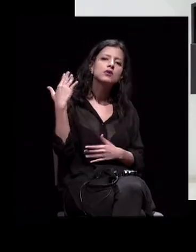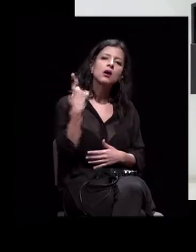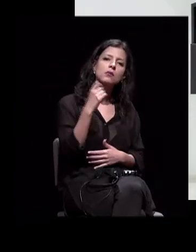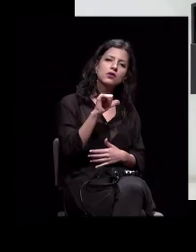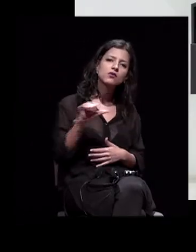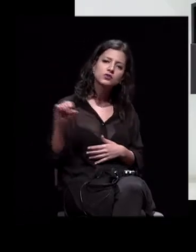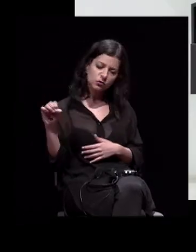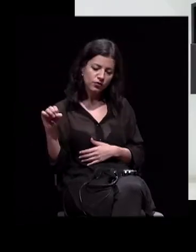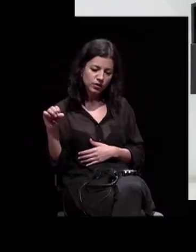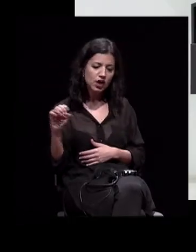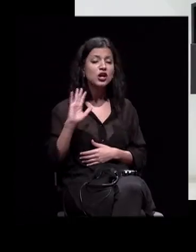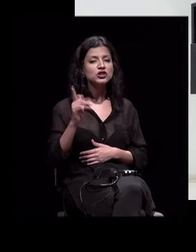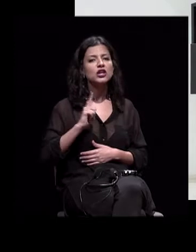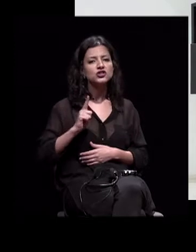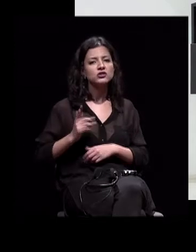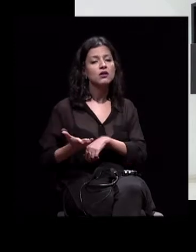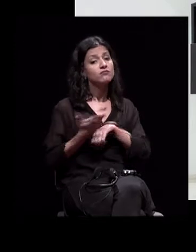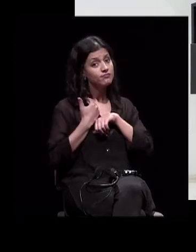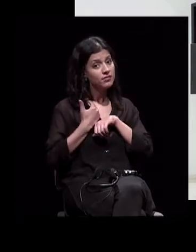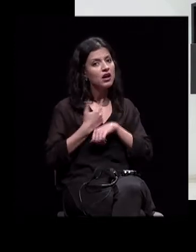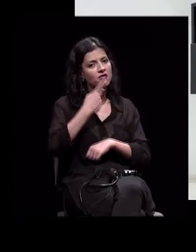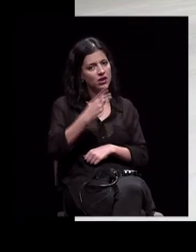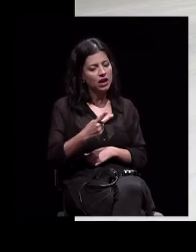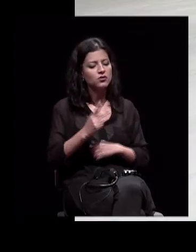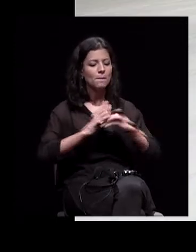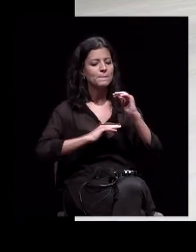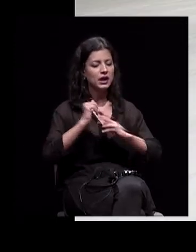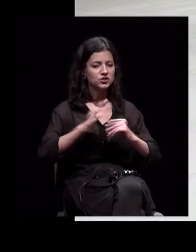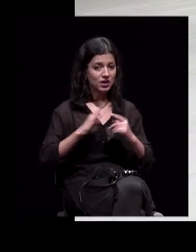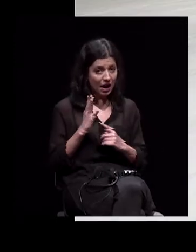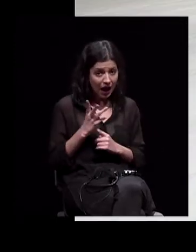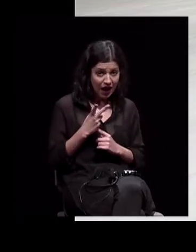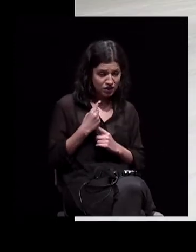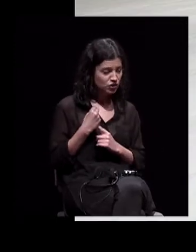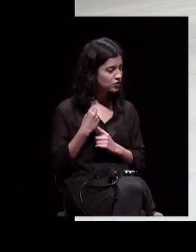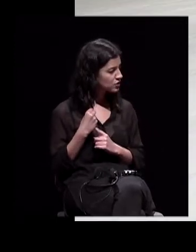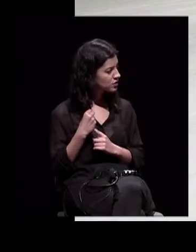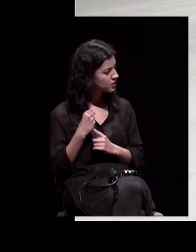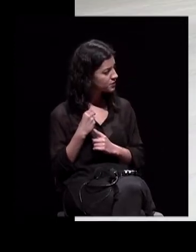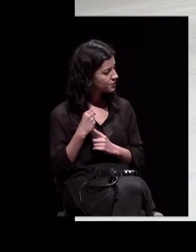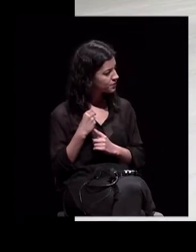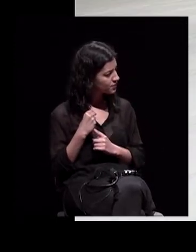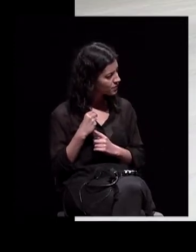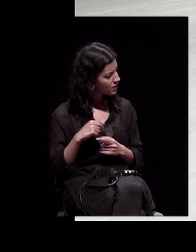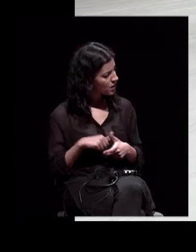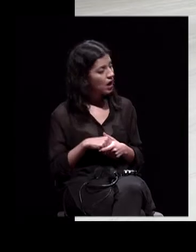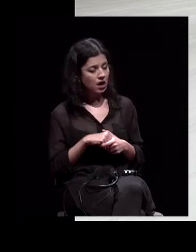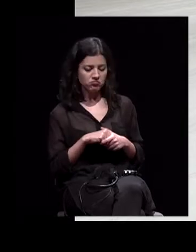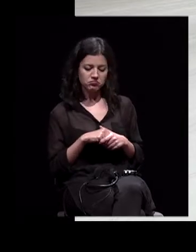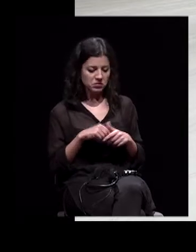una serie de prácticas artísticas varias décadas antes, es decir, hasta 30 años antes, en el caso de